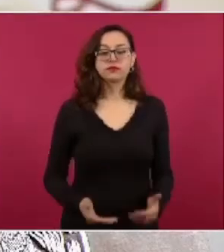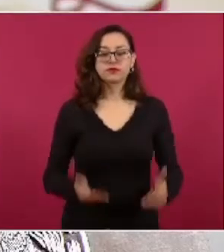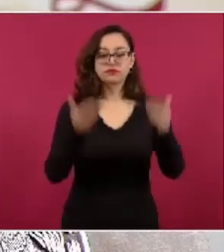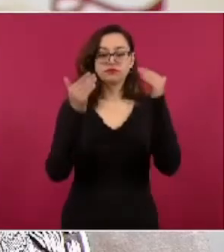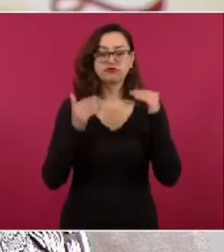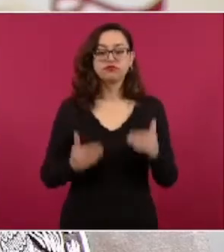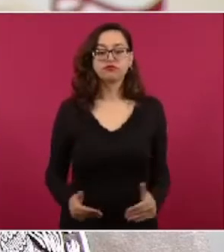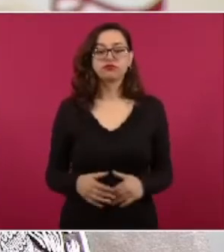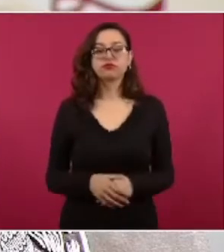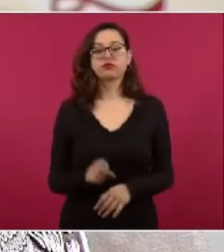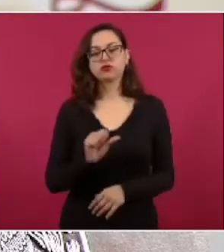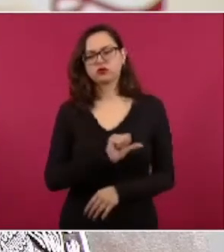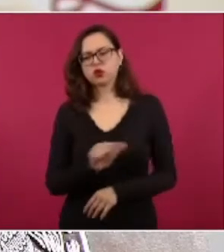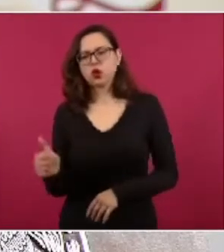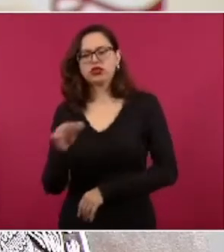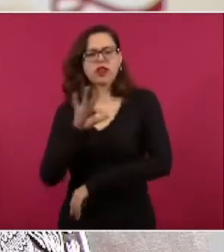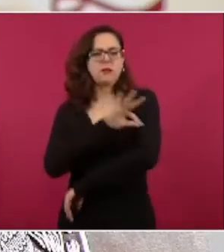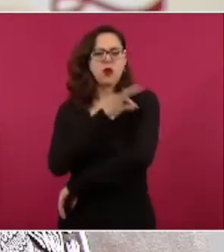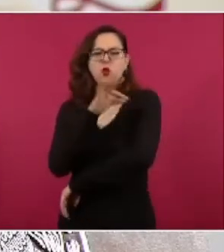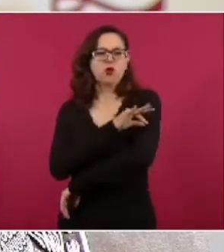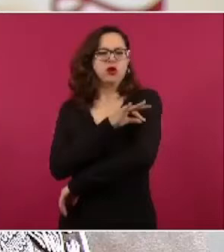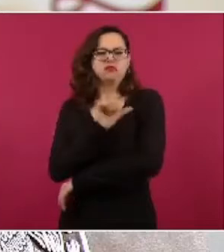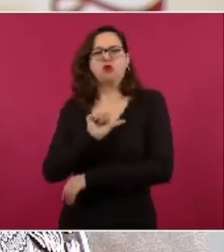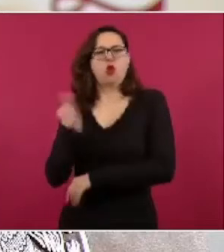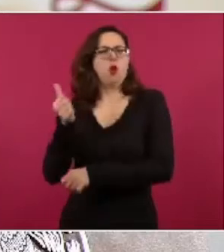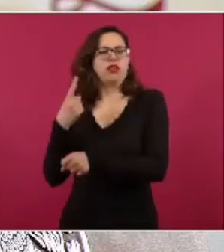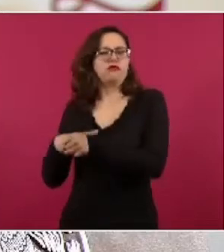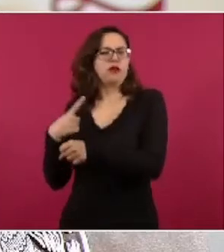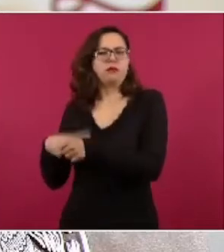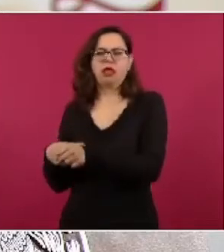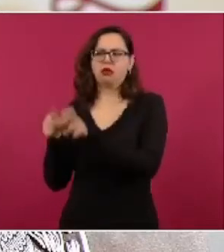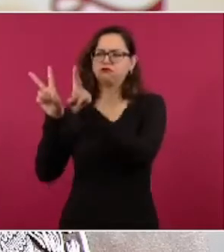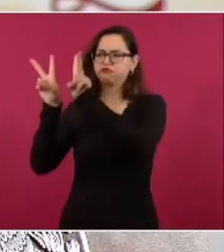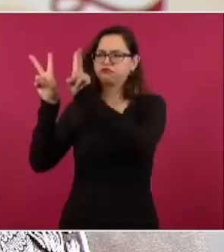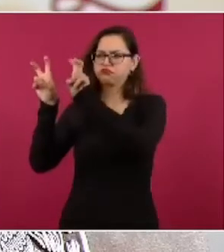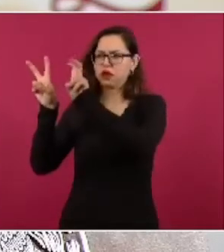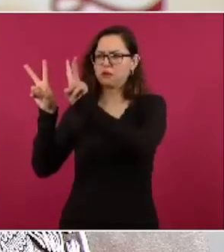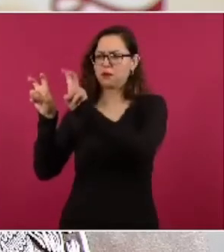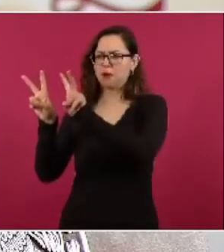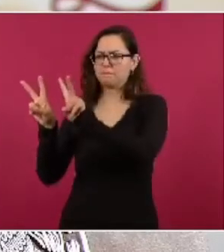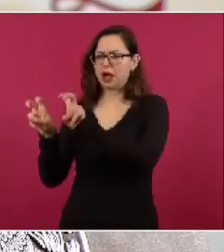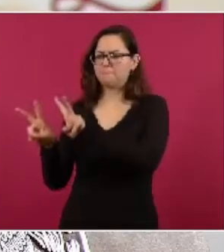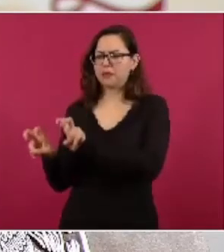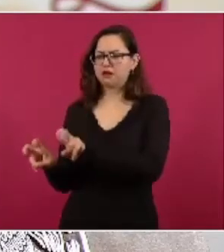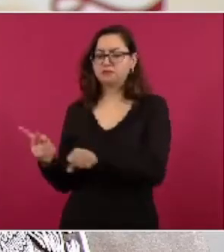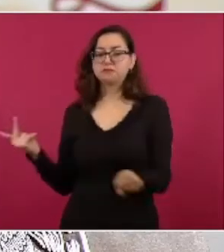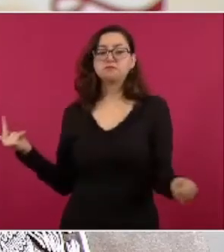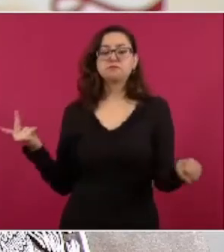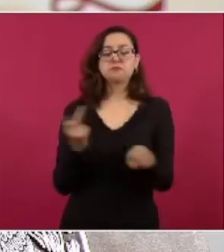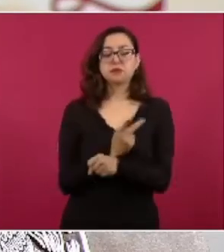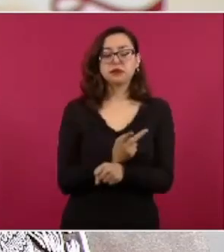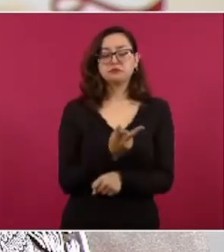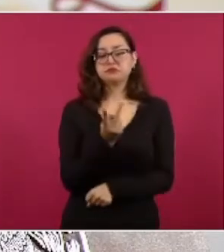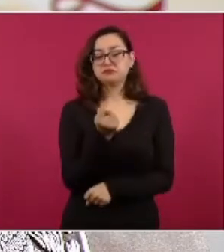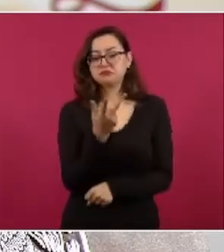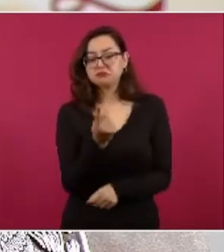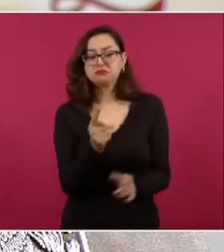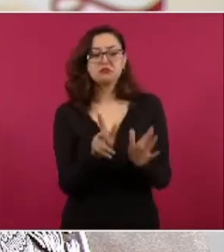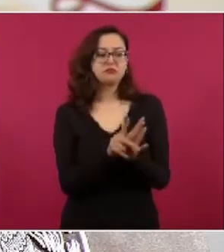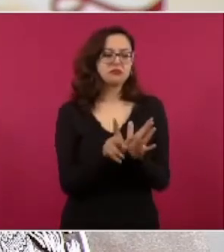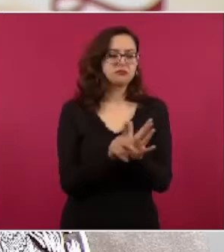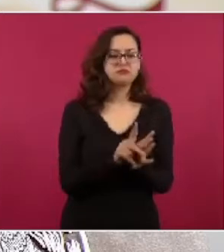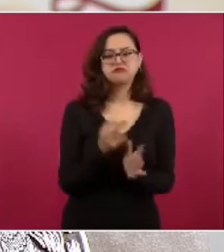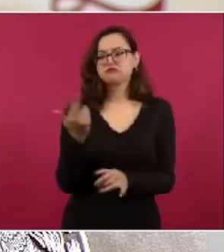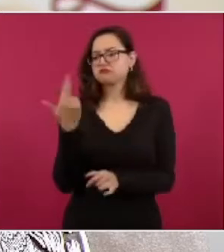para comentar de otras vacunas en medios de información públicos o pública, información pública en